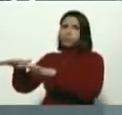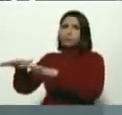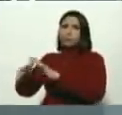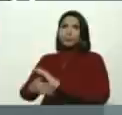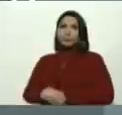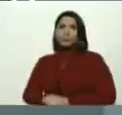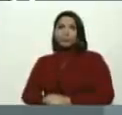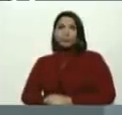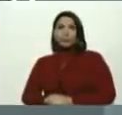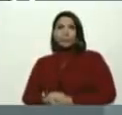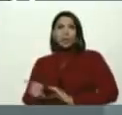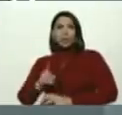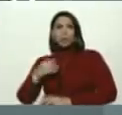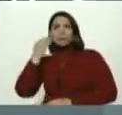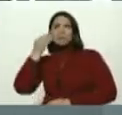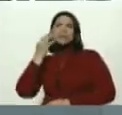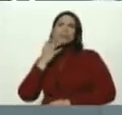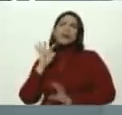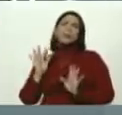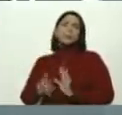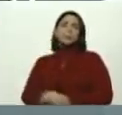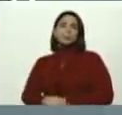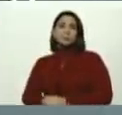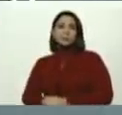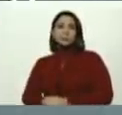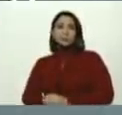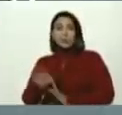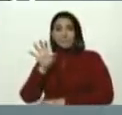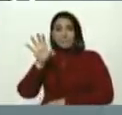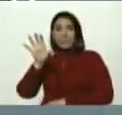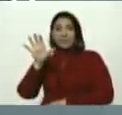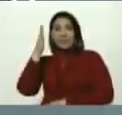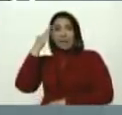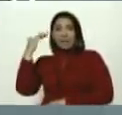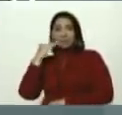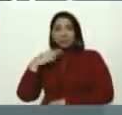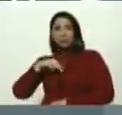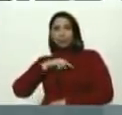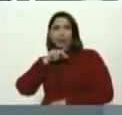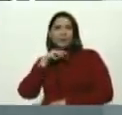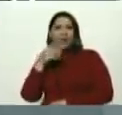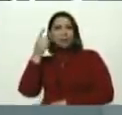quienes no creen. Por ejemplo, en un país de Asia, que estábamos hablando